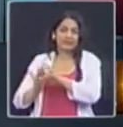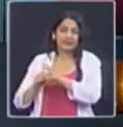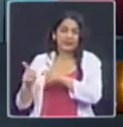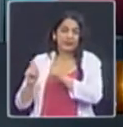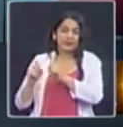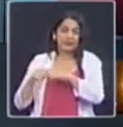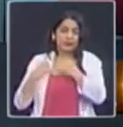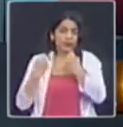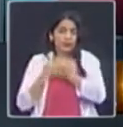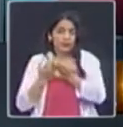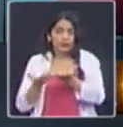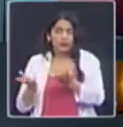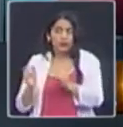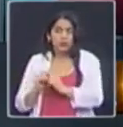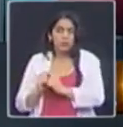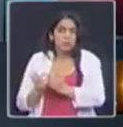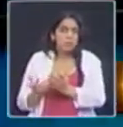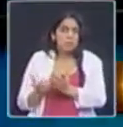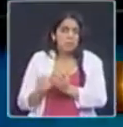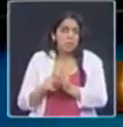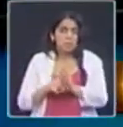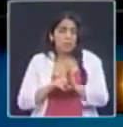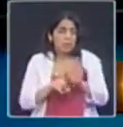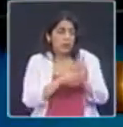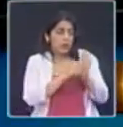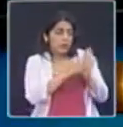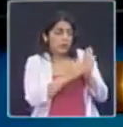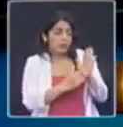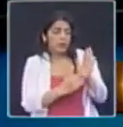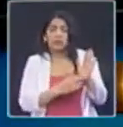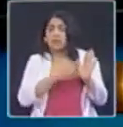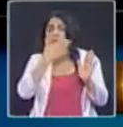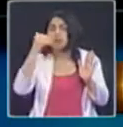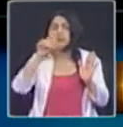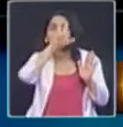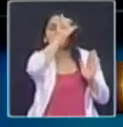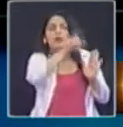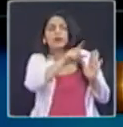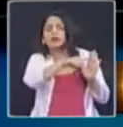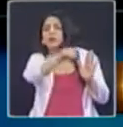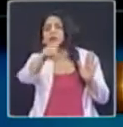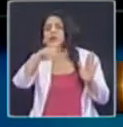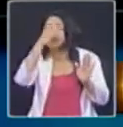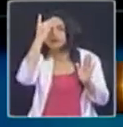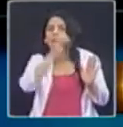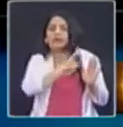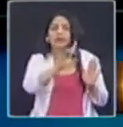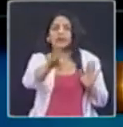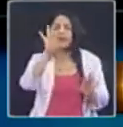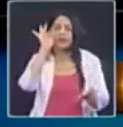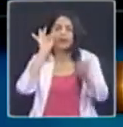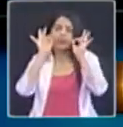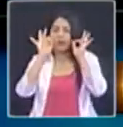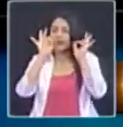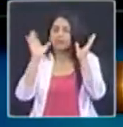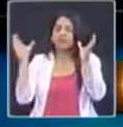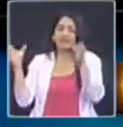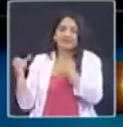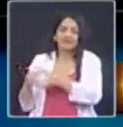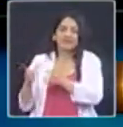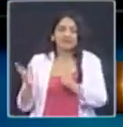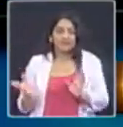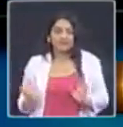de los requisitos que establecen lazos puedan ser elegidos por los ecuatorianos y ahí sí claramente no es que se va a politizar